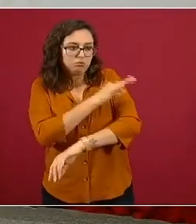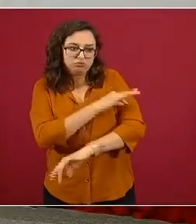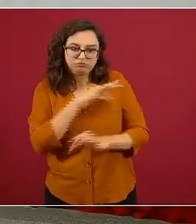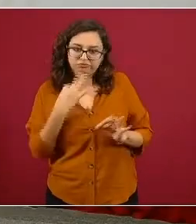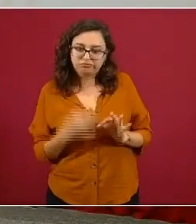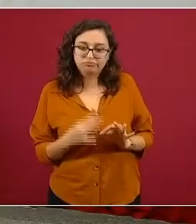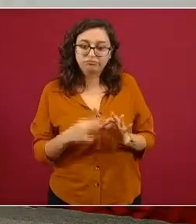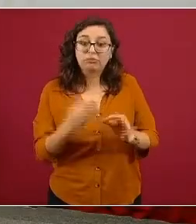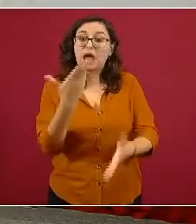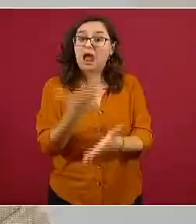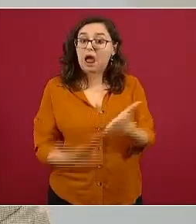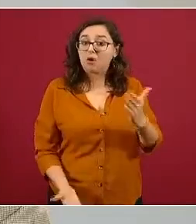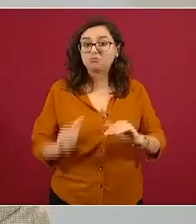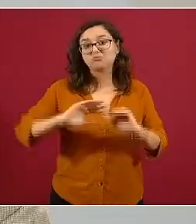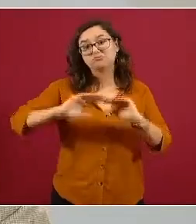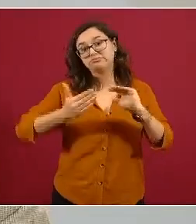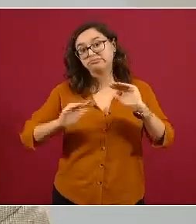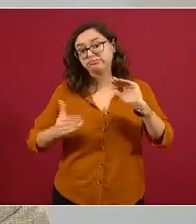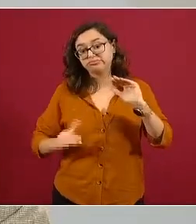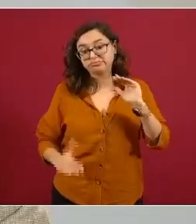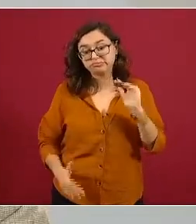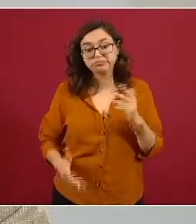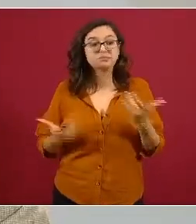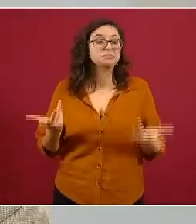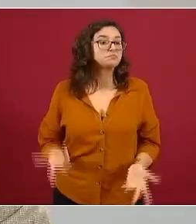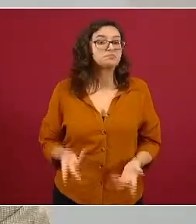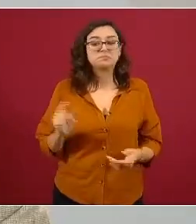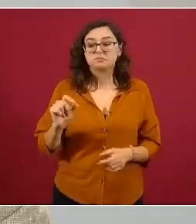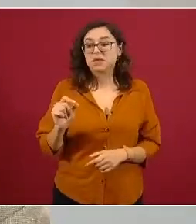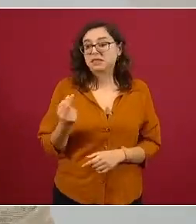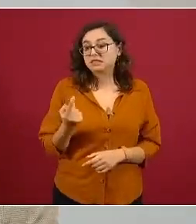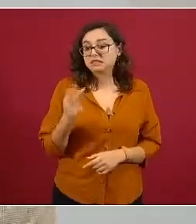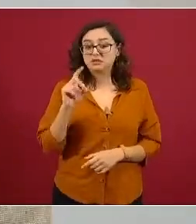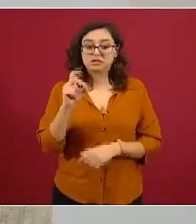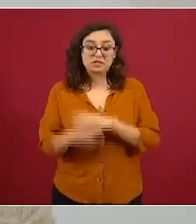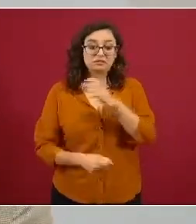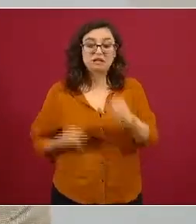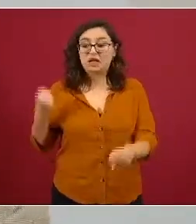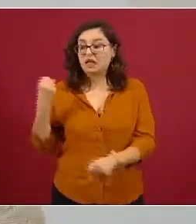degradando importantemente a lo largo de los últimos 25 o 30 años. Y lo que